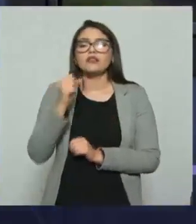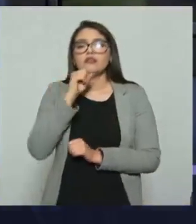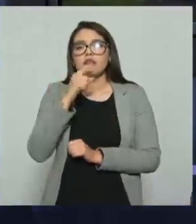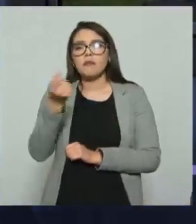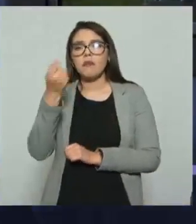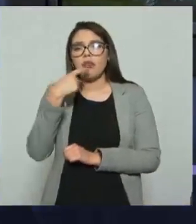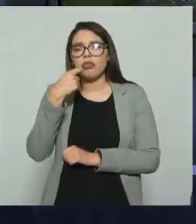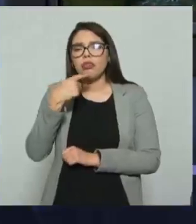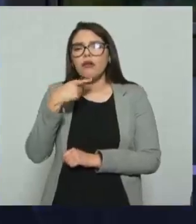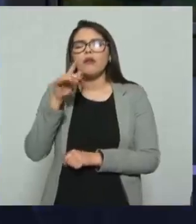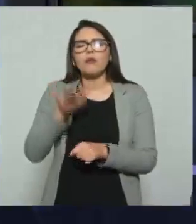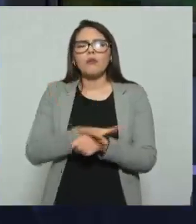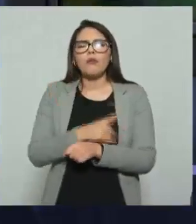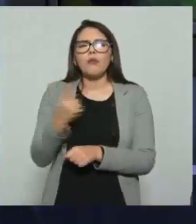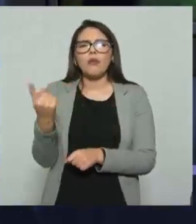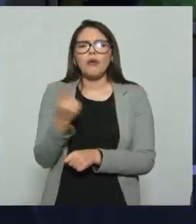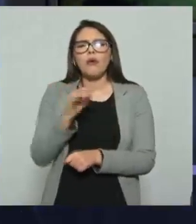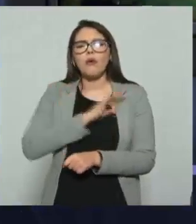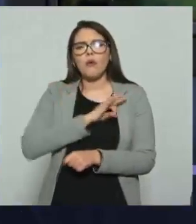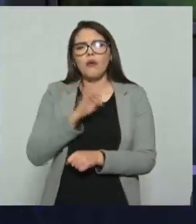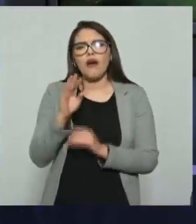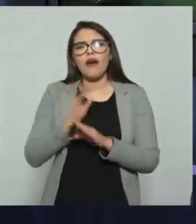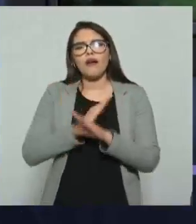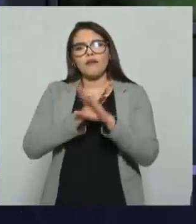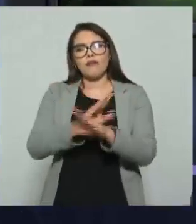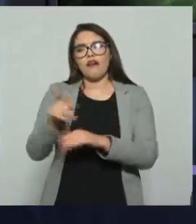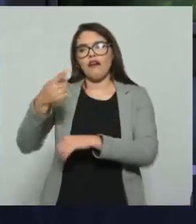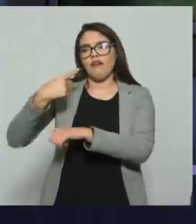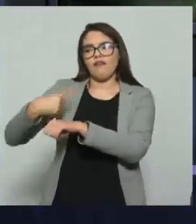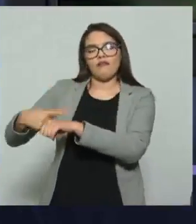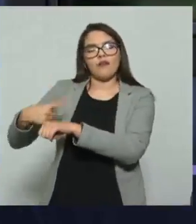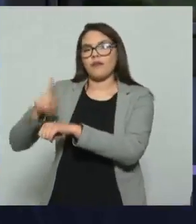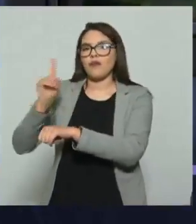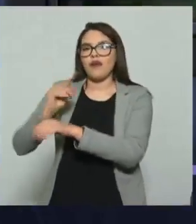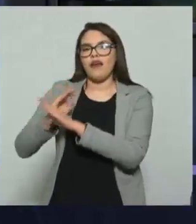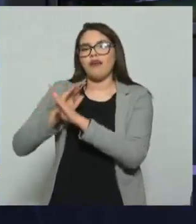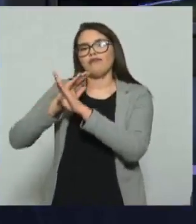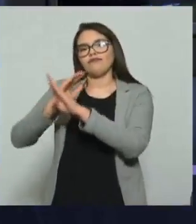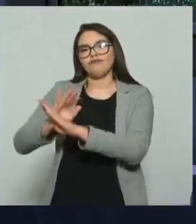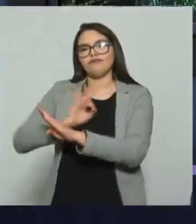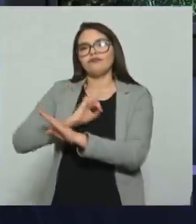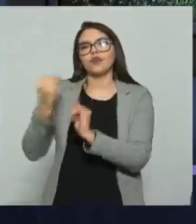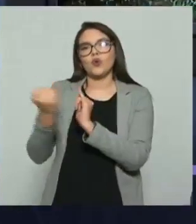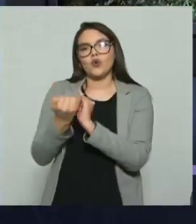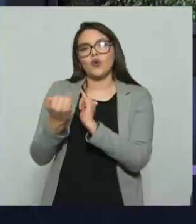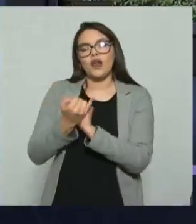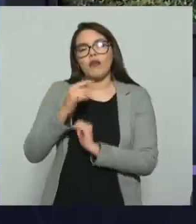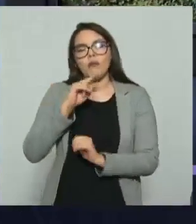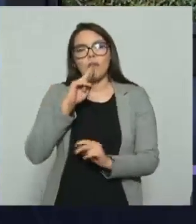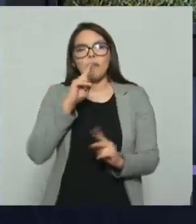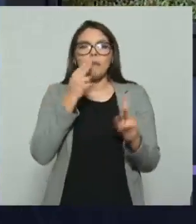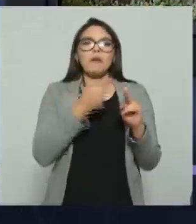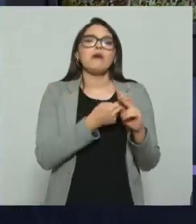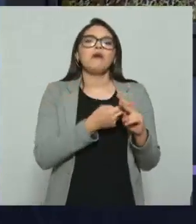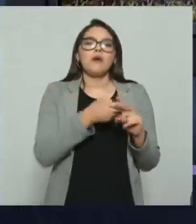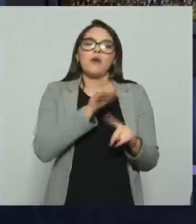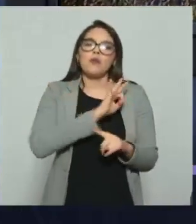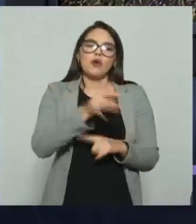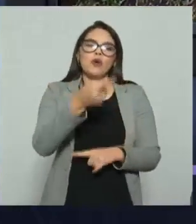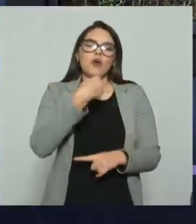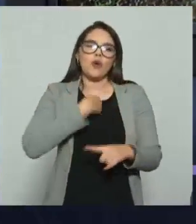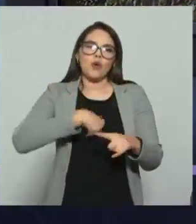antibióticos? Porque estos previenen que se enfermen, así obviamente los pueden matar para que no los comamos,